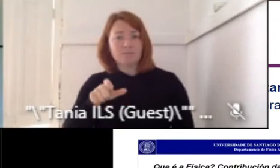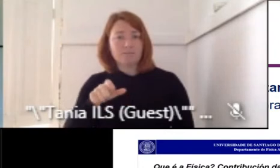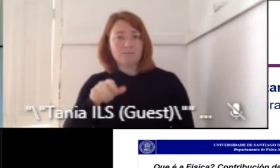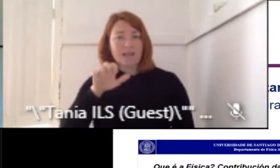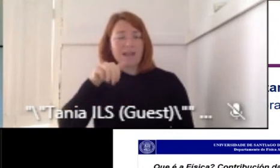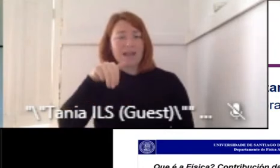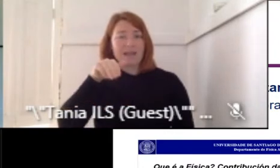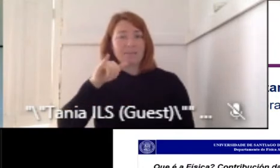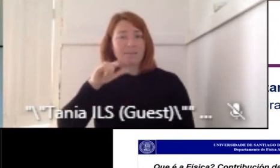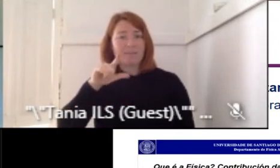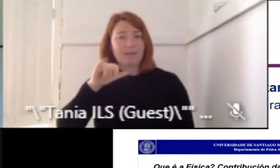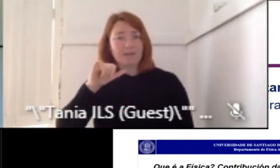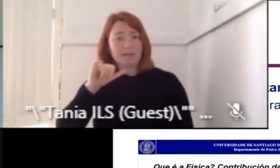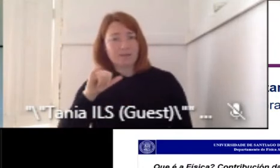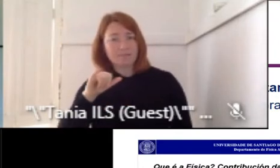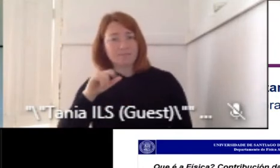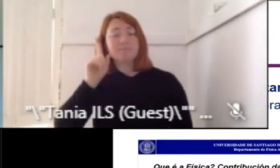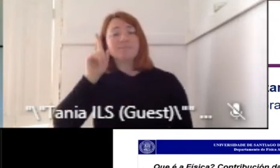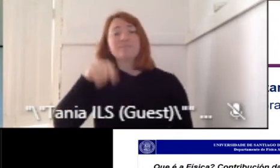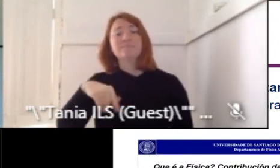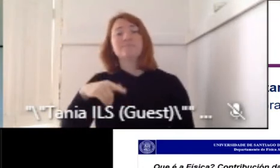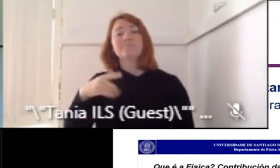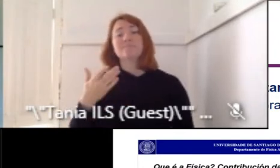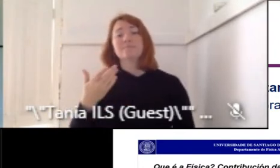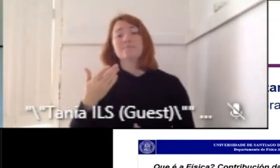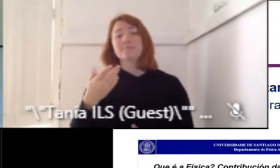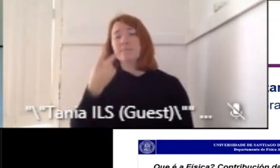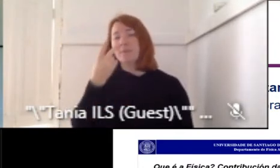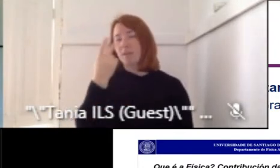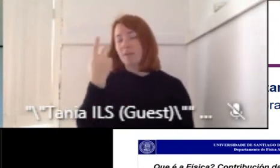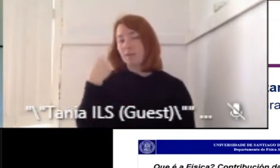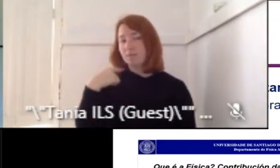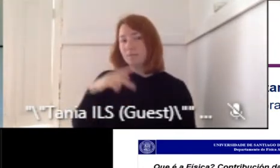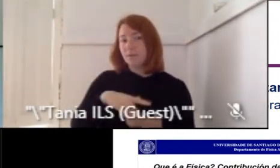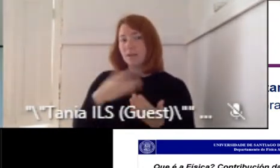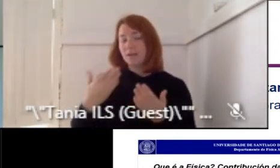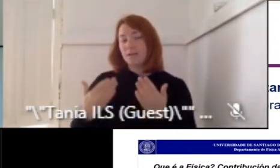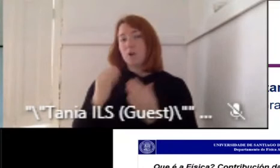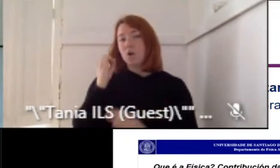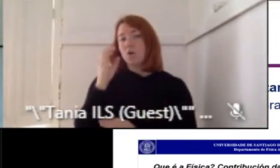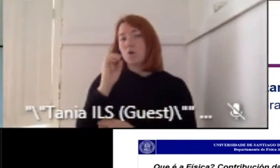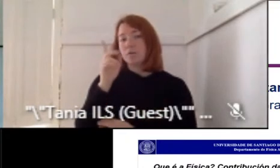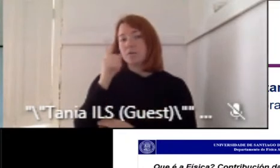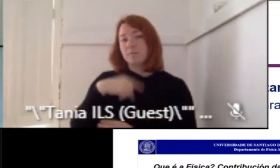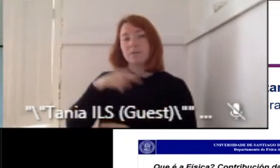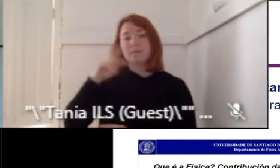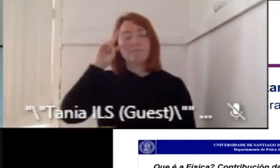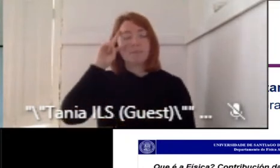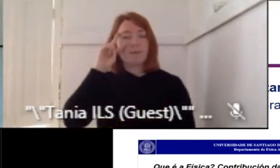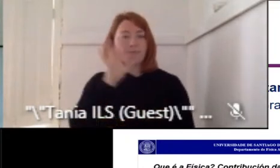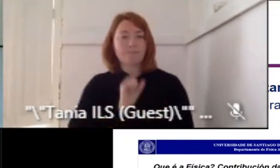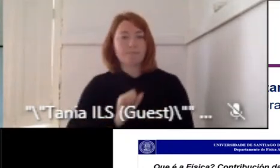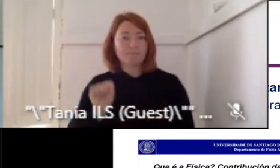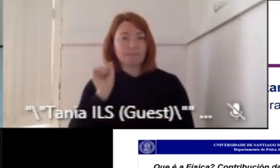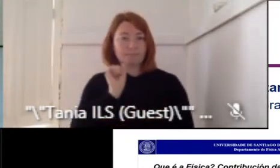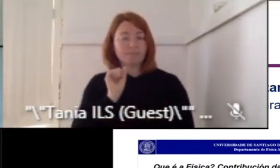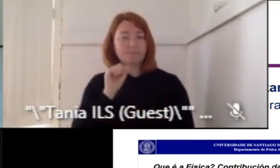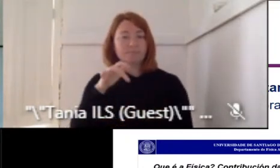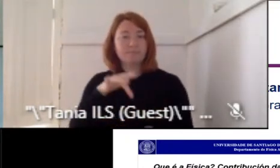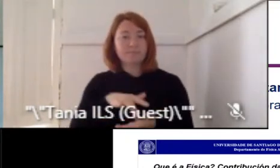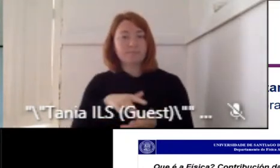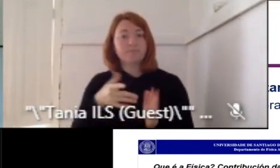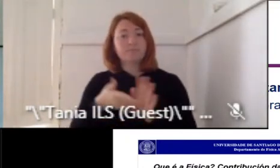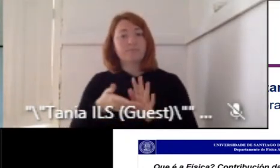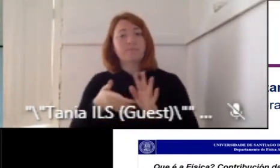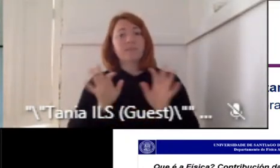en el pasado congreso, también celebrado en el 2019, había una experiencia preciosa en la que utilizaban el teatro